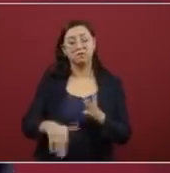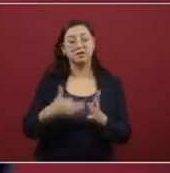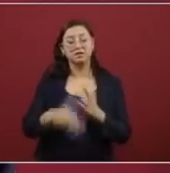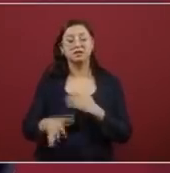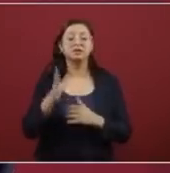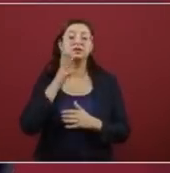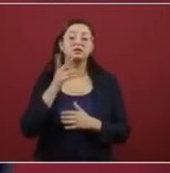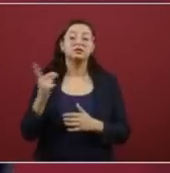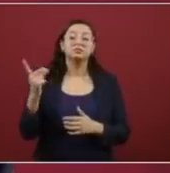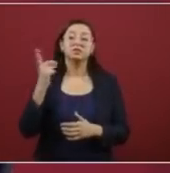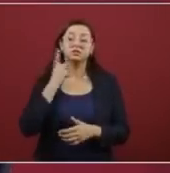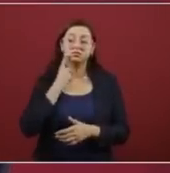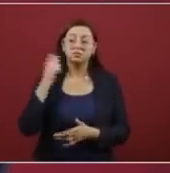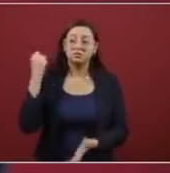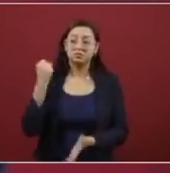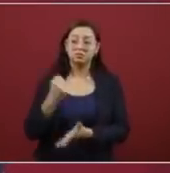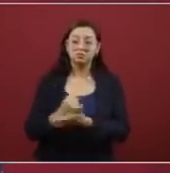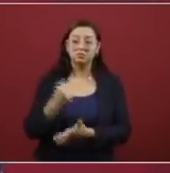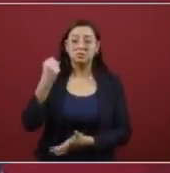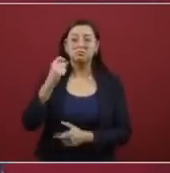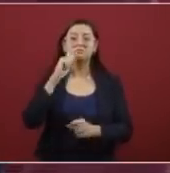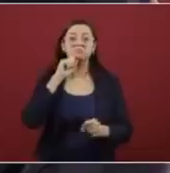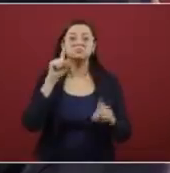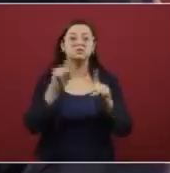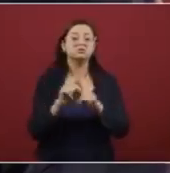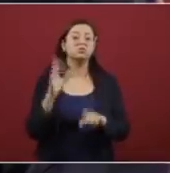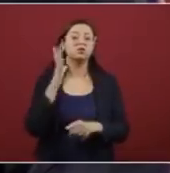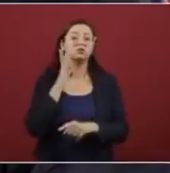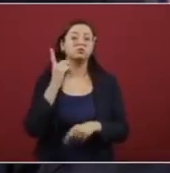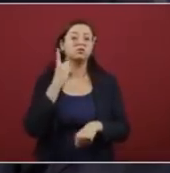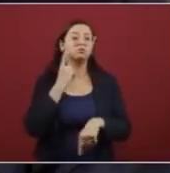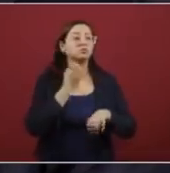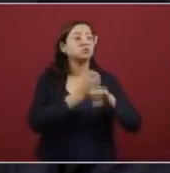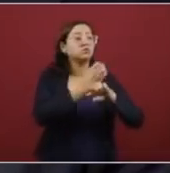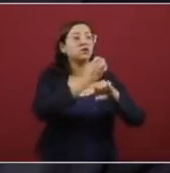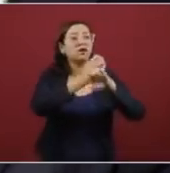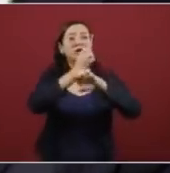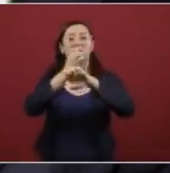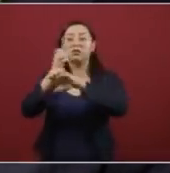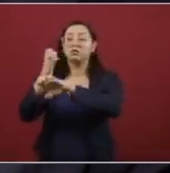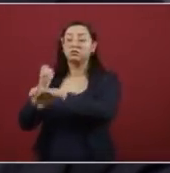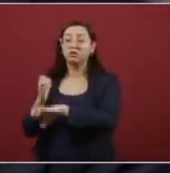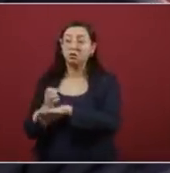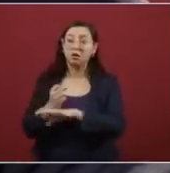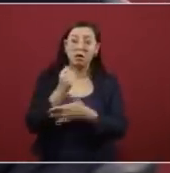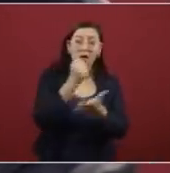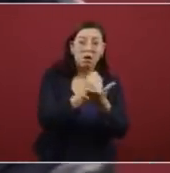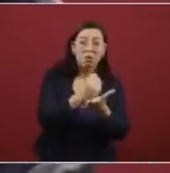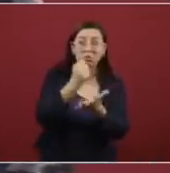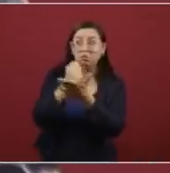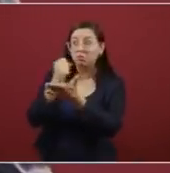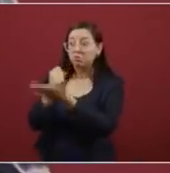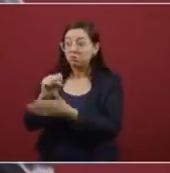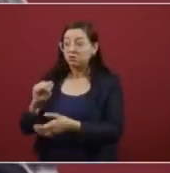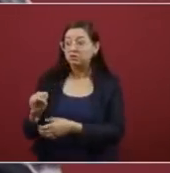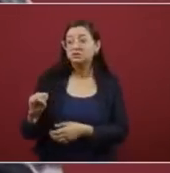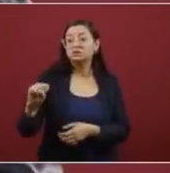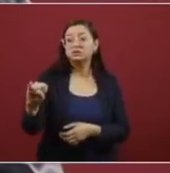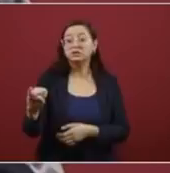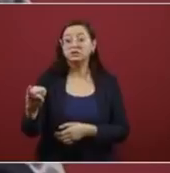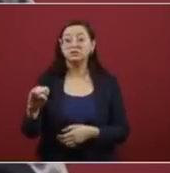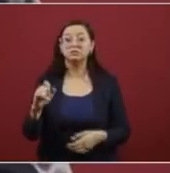en los congresos locales, se podrá juzgar al presidente